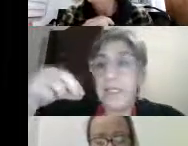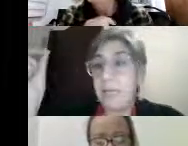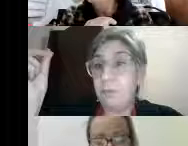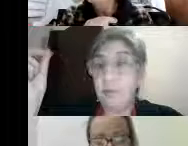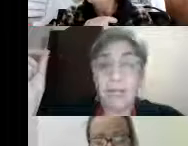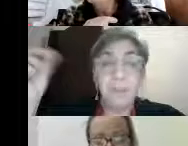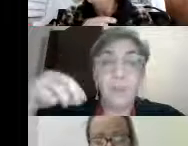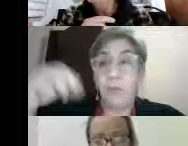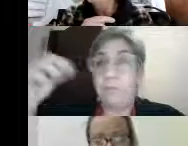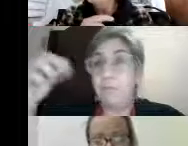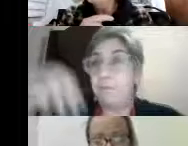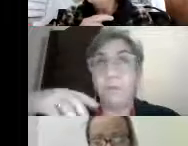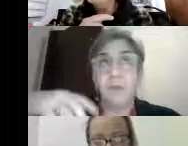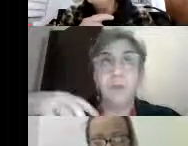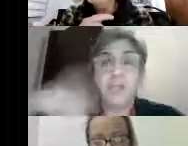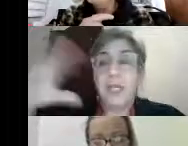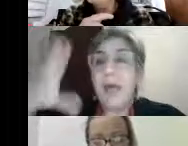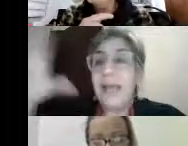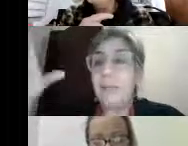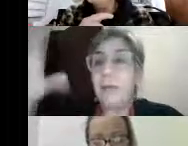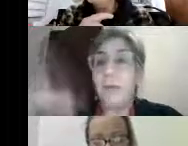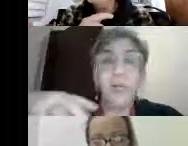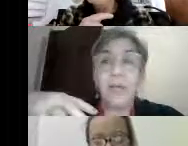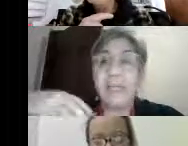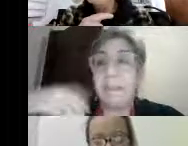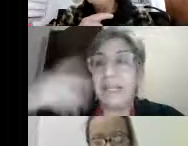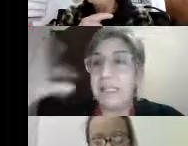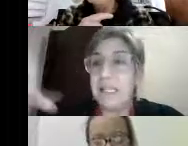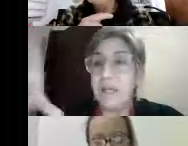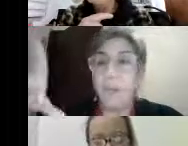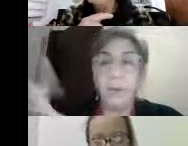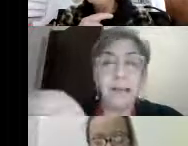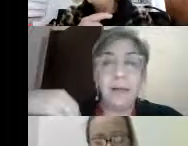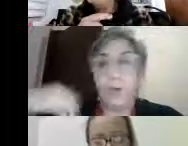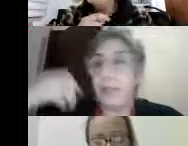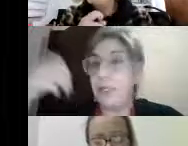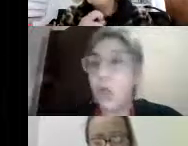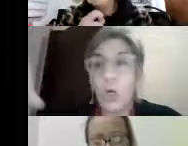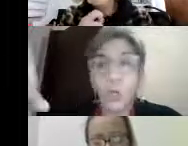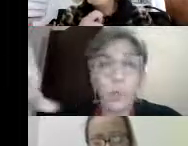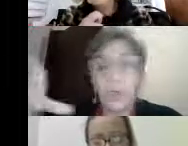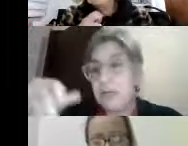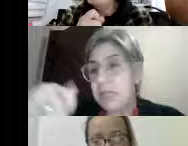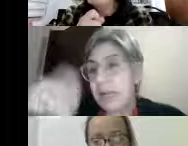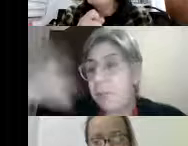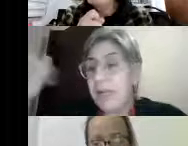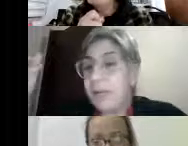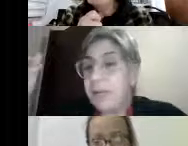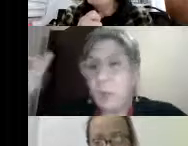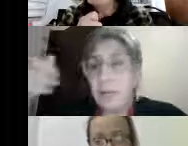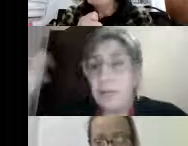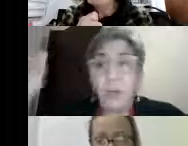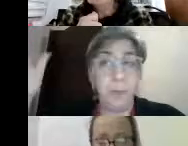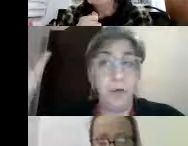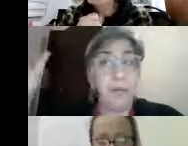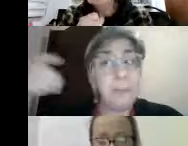yo qué sé, que un tratamiento, no sé, iguales, pongámosle que un antihipertensivo, uno para el colesterol, o sea, puede haber